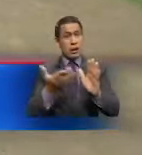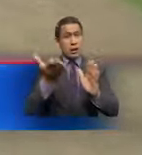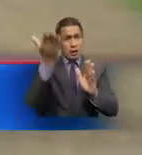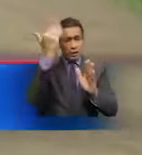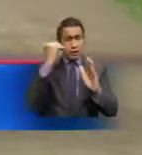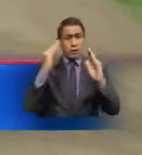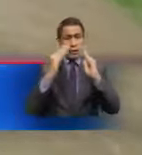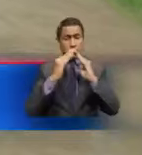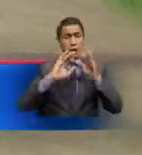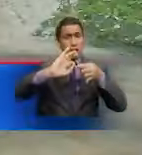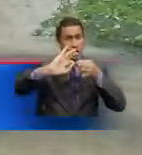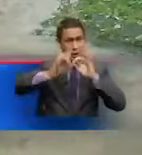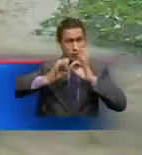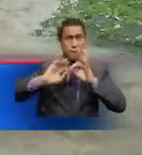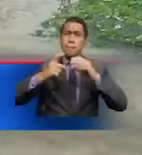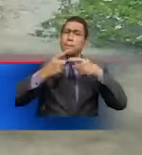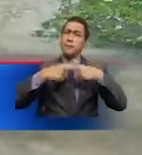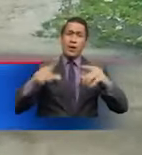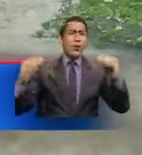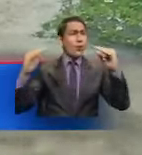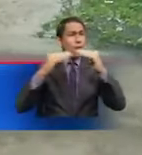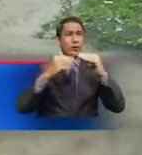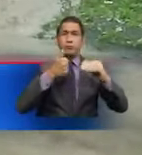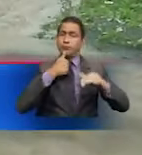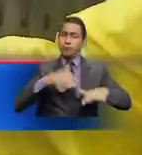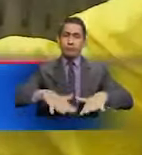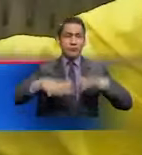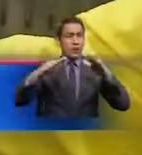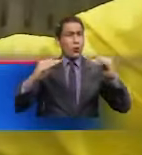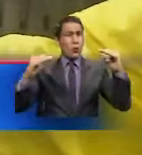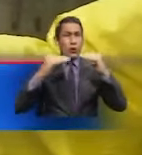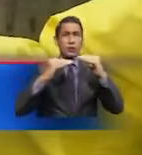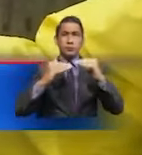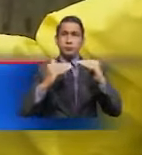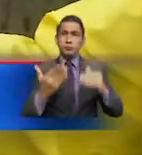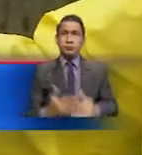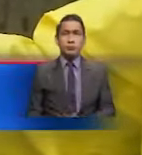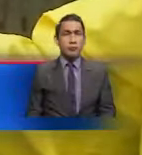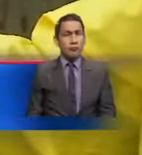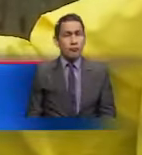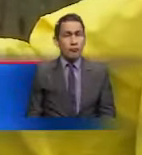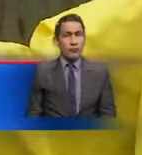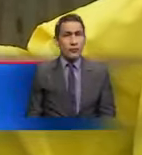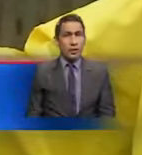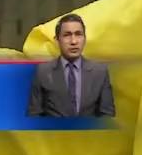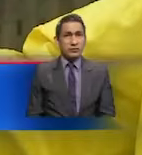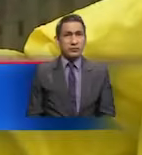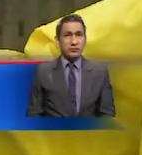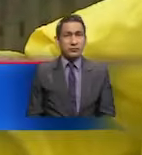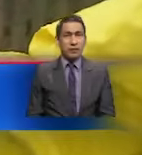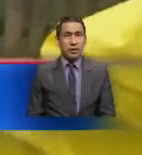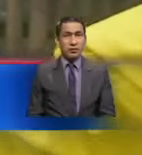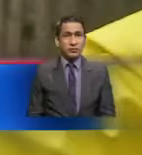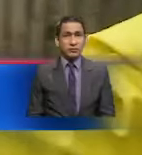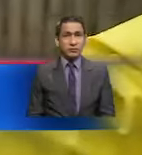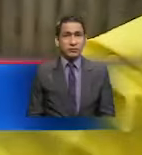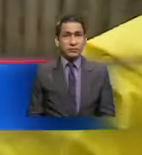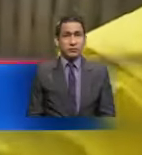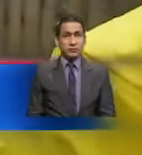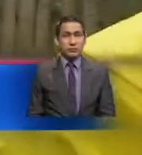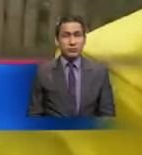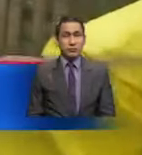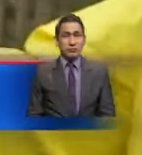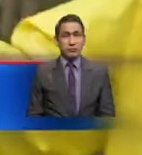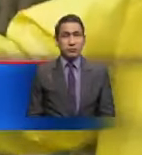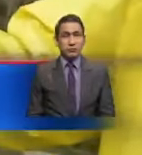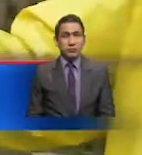el agua ingresó a los patios y se metió a sus casas. Se me llenó del lado de atrás, por lo que ese tubo que está ahí, si se da cuenta, sí, está